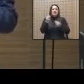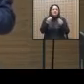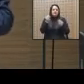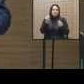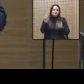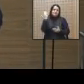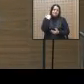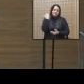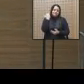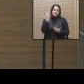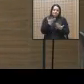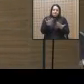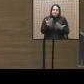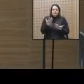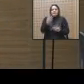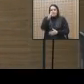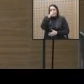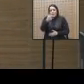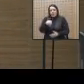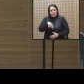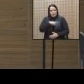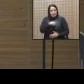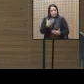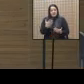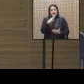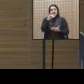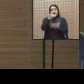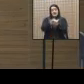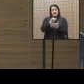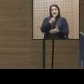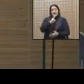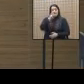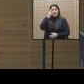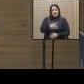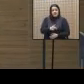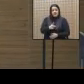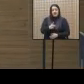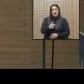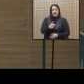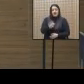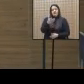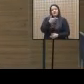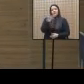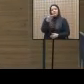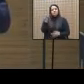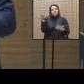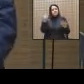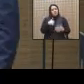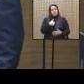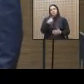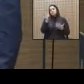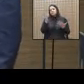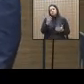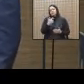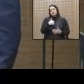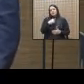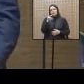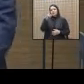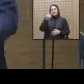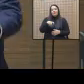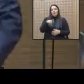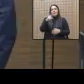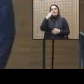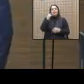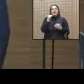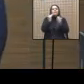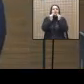Y esa es la realidad, aunque, digamos, yo no tengo por qué ponerme colorado por eso. Esa es la